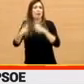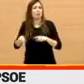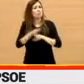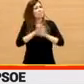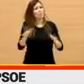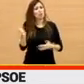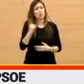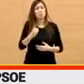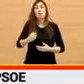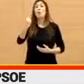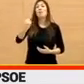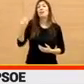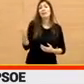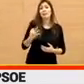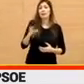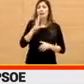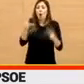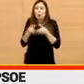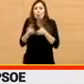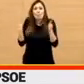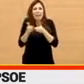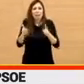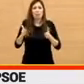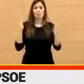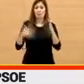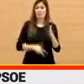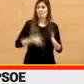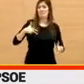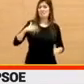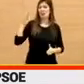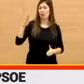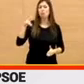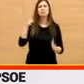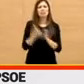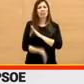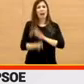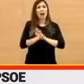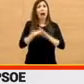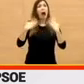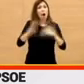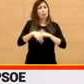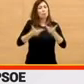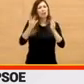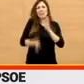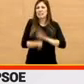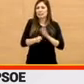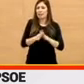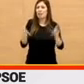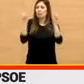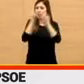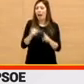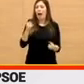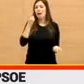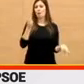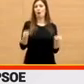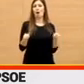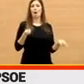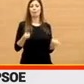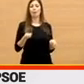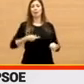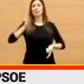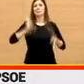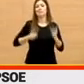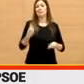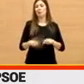oligarquía del franquismo siguió siendo la oligarquía durante la democracia y sigue siendo en última instancia la que domina y manda realmente en nuestro país.